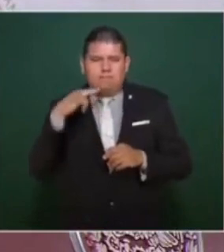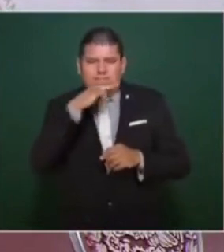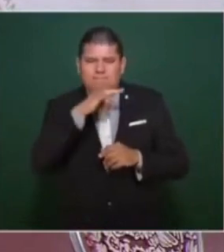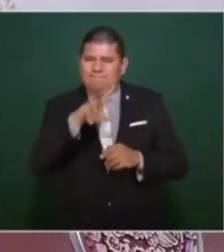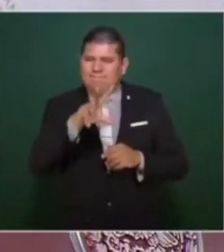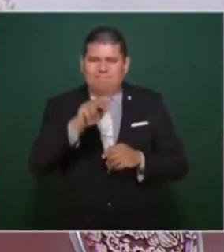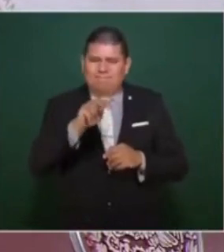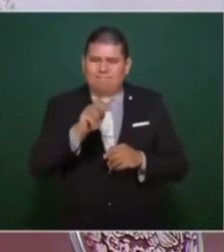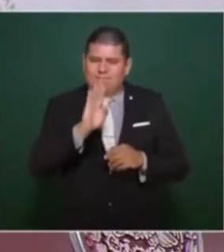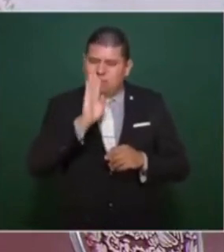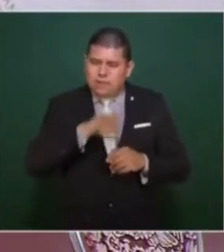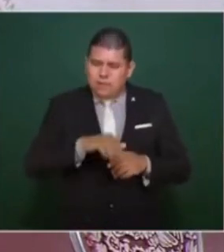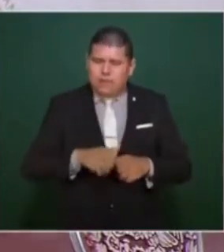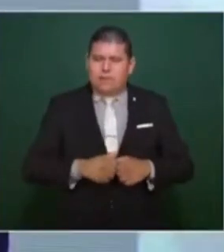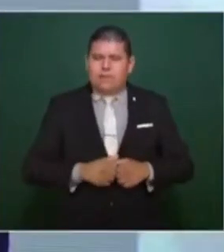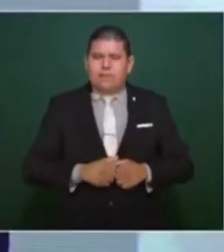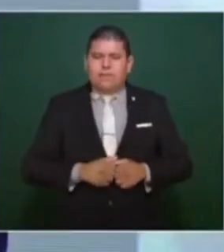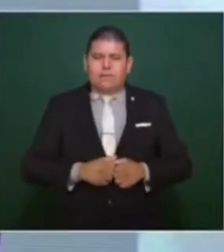no,